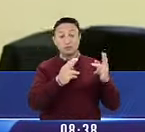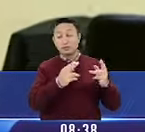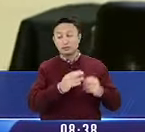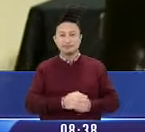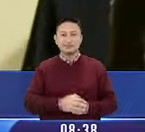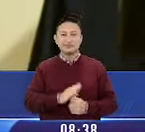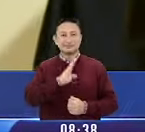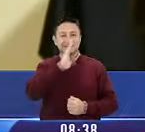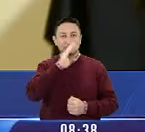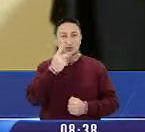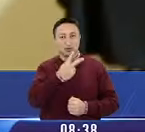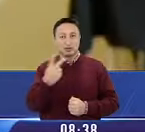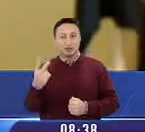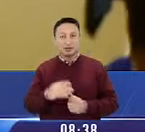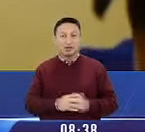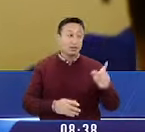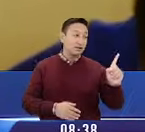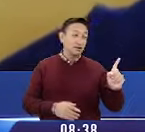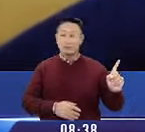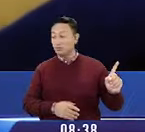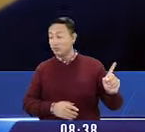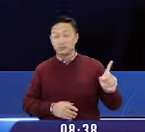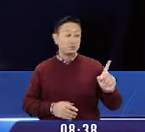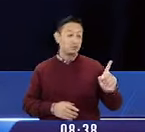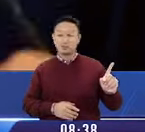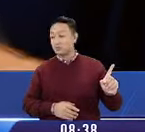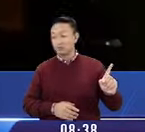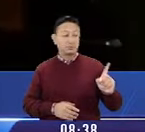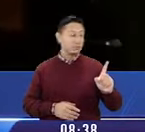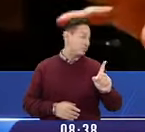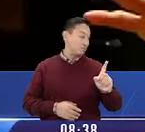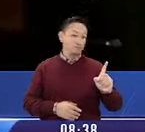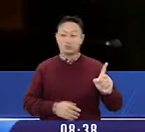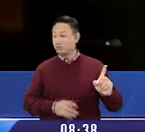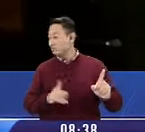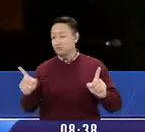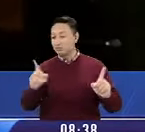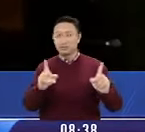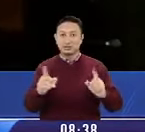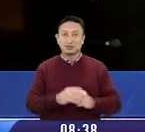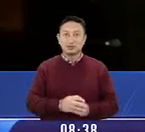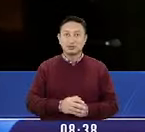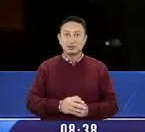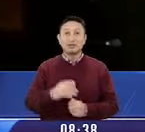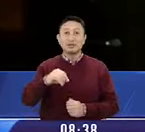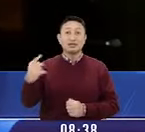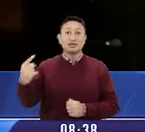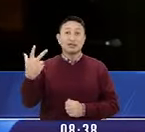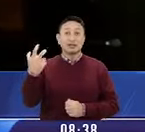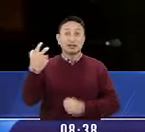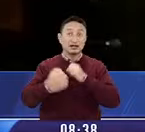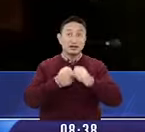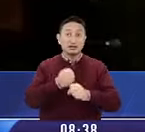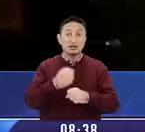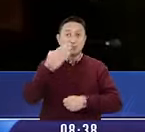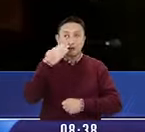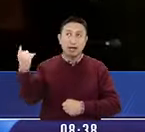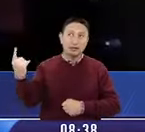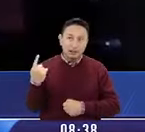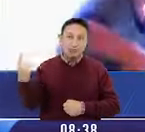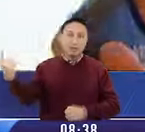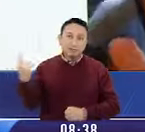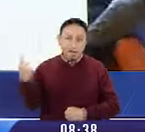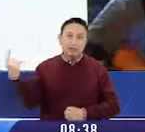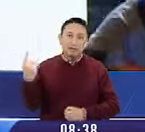me toca estar clienta, bebé, clienta Elía, clienta Ignacio, porque Ignacio, aunque tiene 13 años, igual, mamá, necesito esto, mamá, el